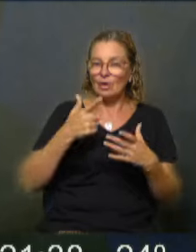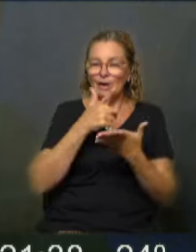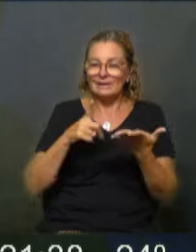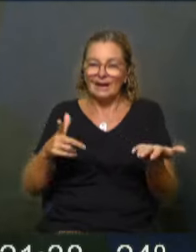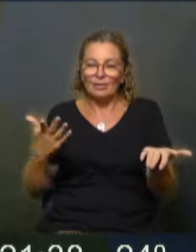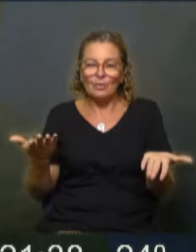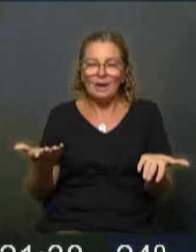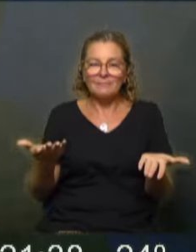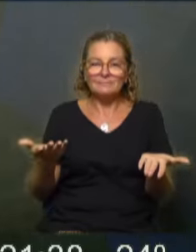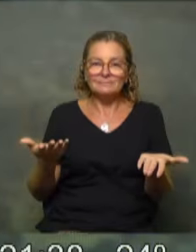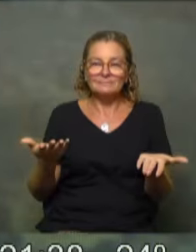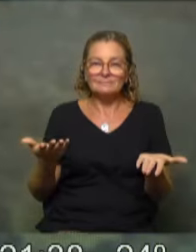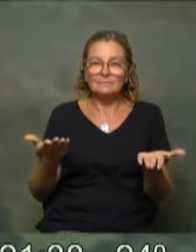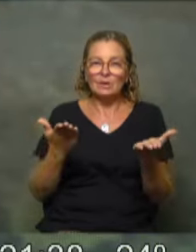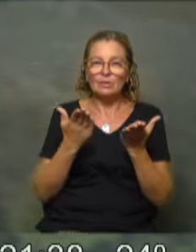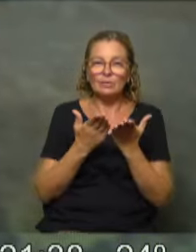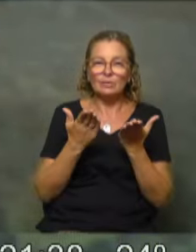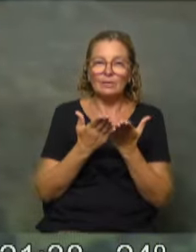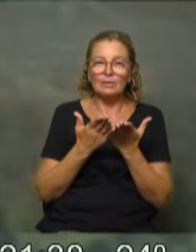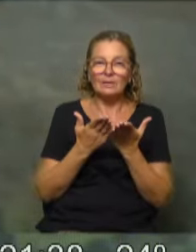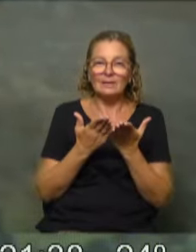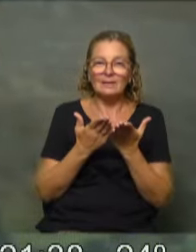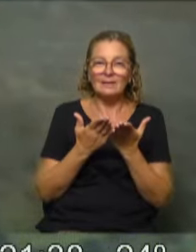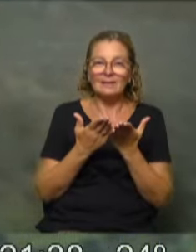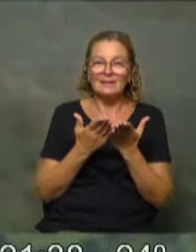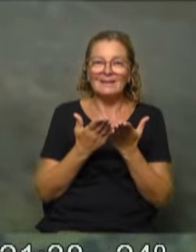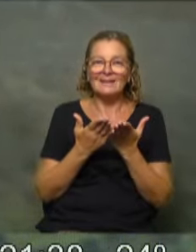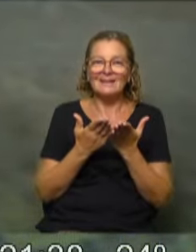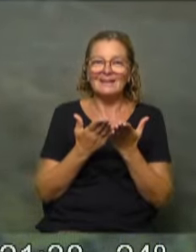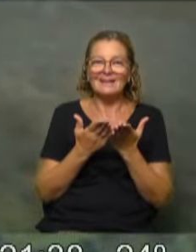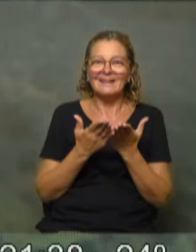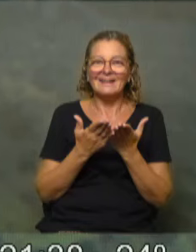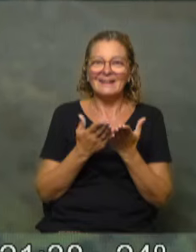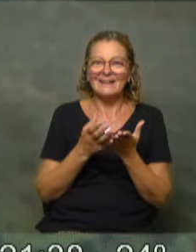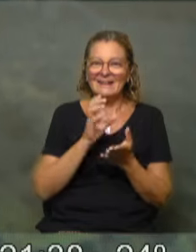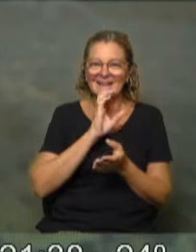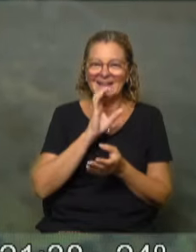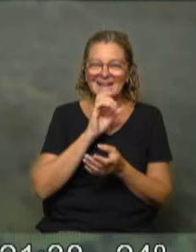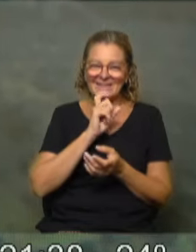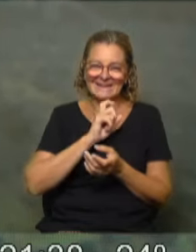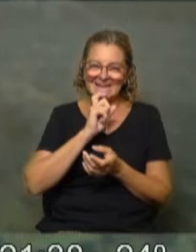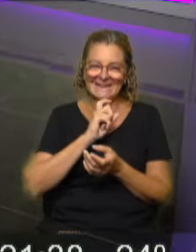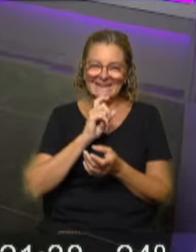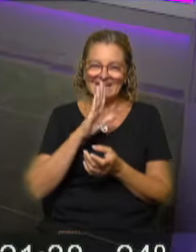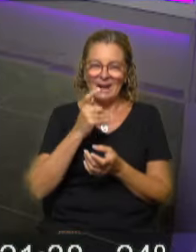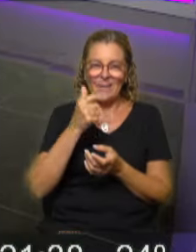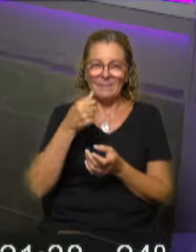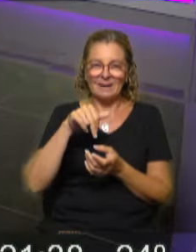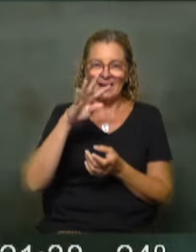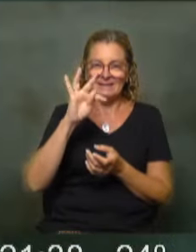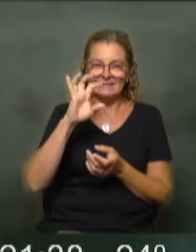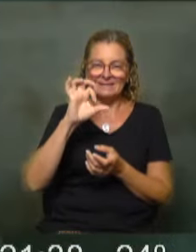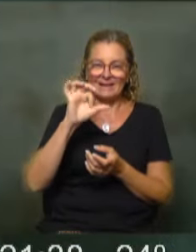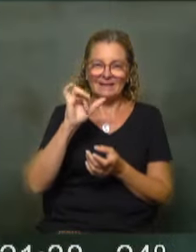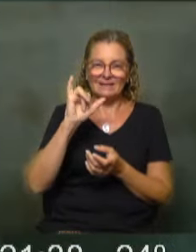literatura. Estoy estudiando plantas y robots. Eso es lo que... ¿En serio? ¡Para! No, ¿plantas y